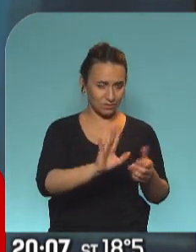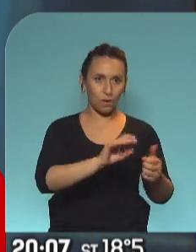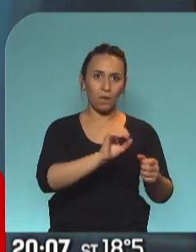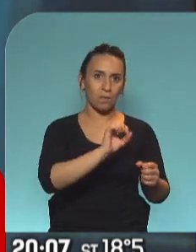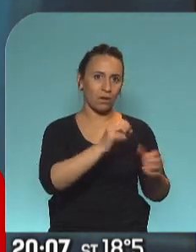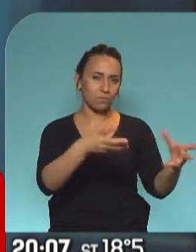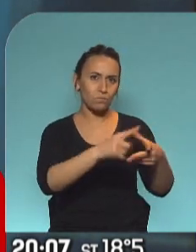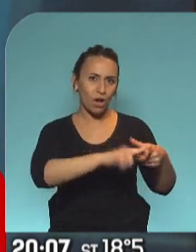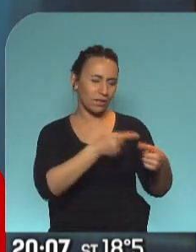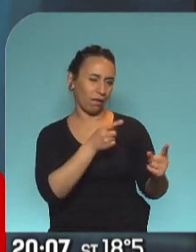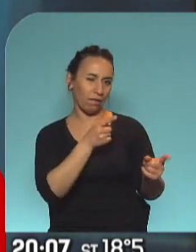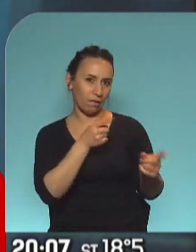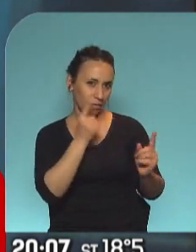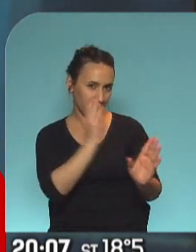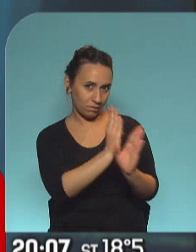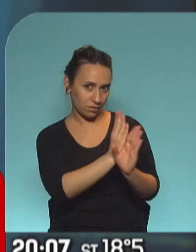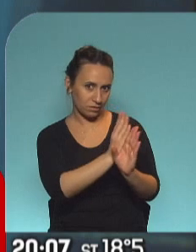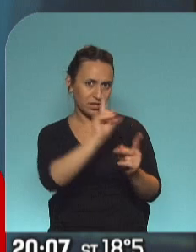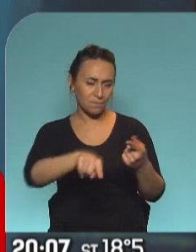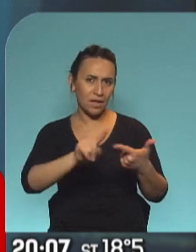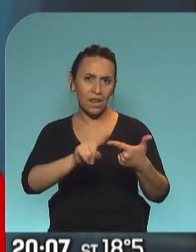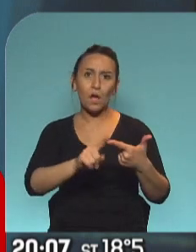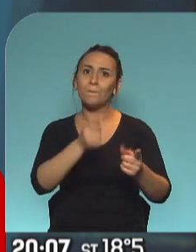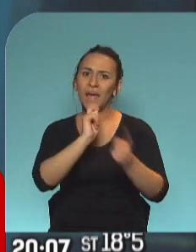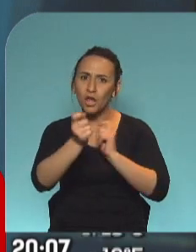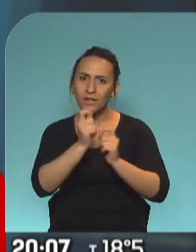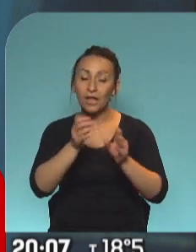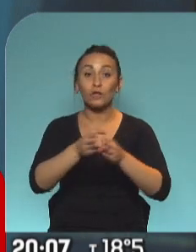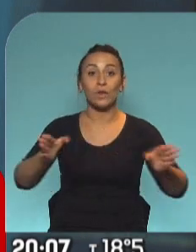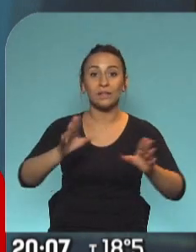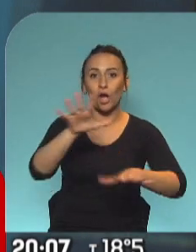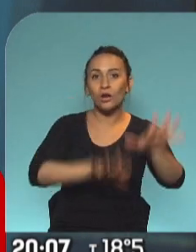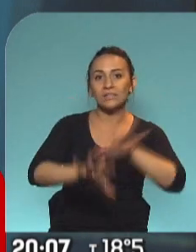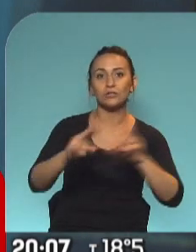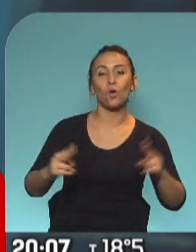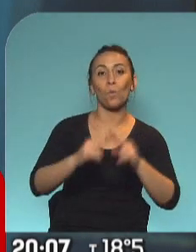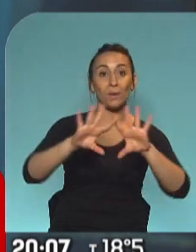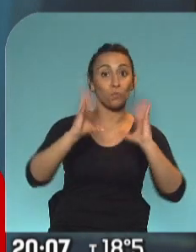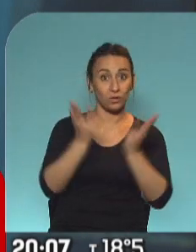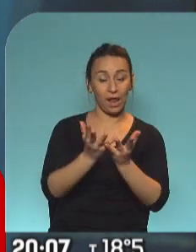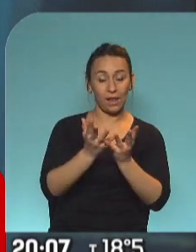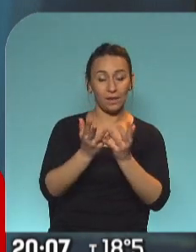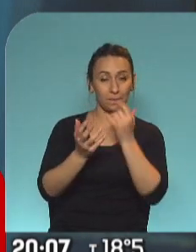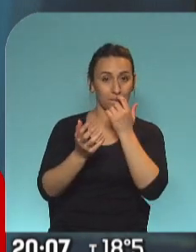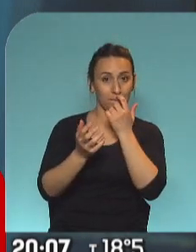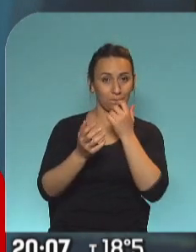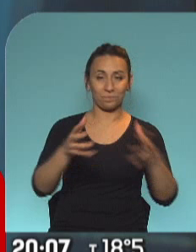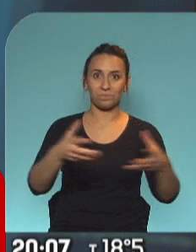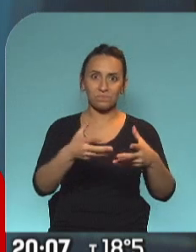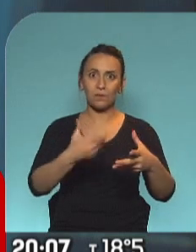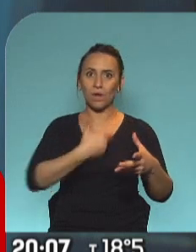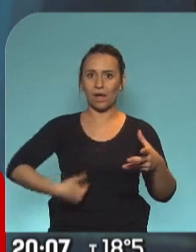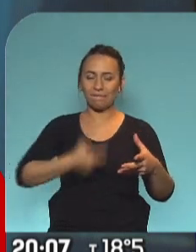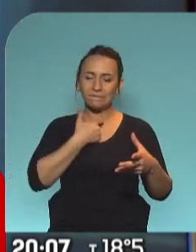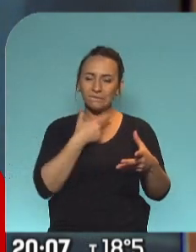ya sonaba inentendible. En el marco de una cumbre mundial querían saber supuestamente si podían llegar a generar algún